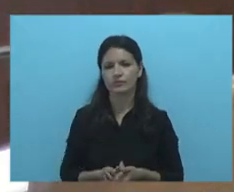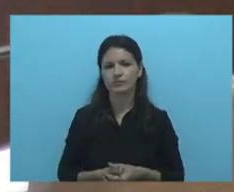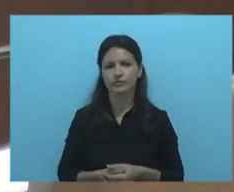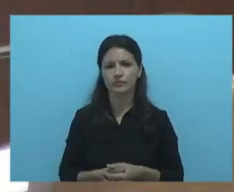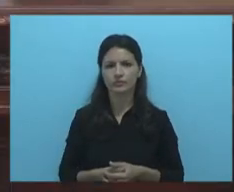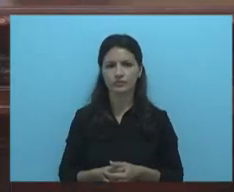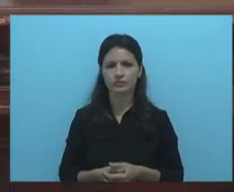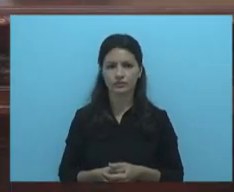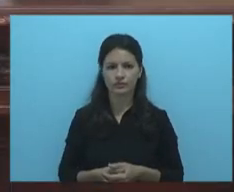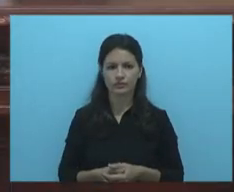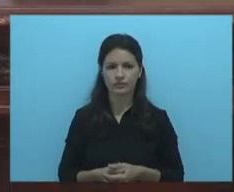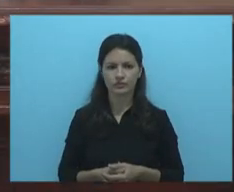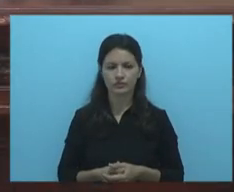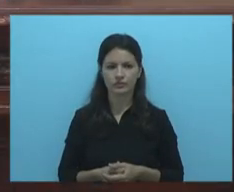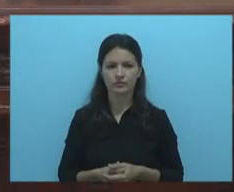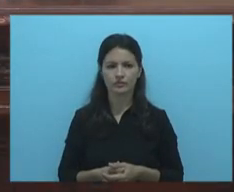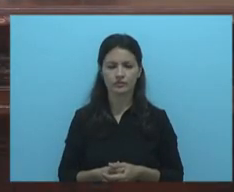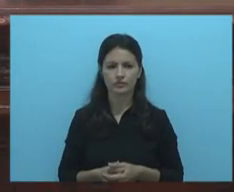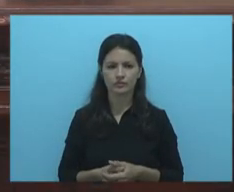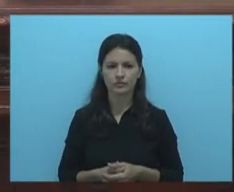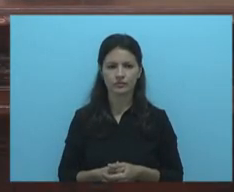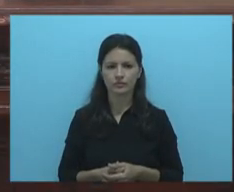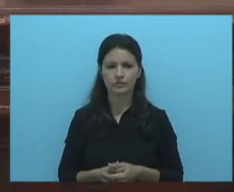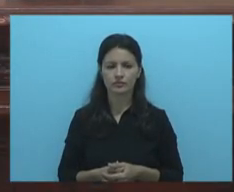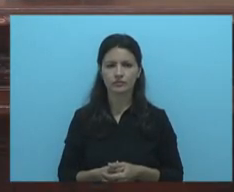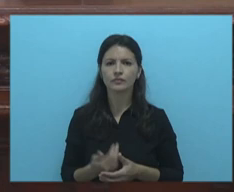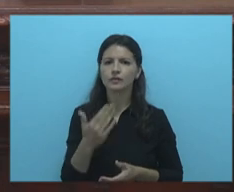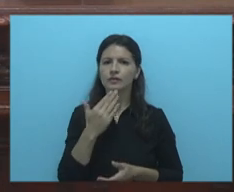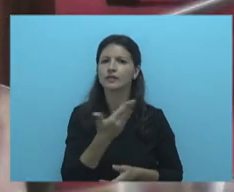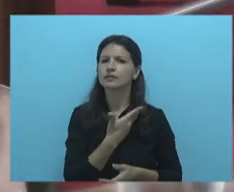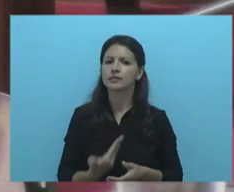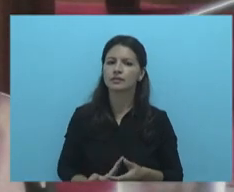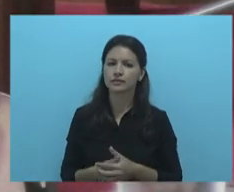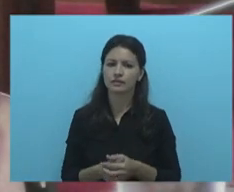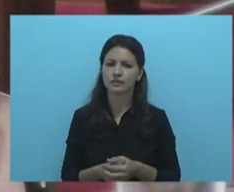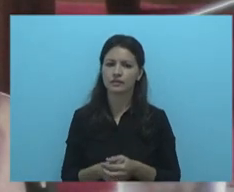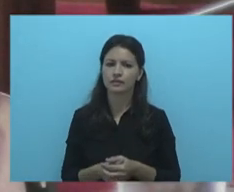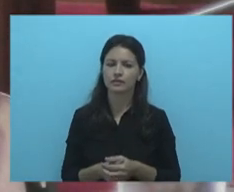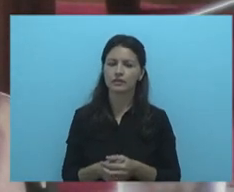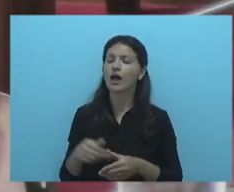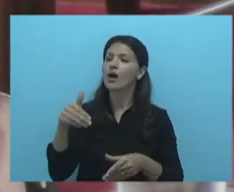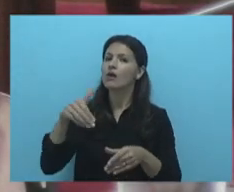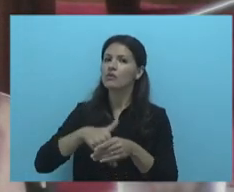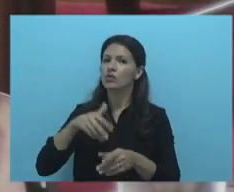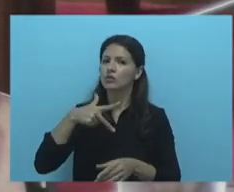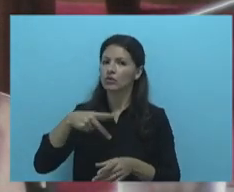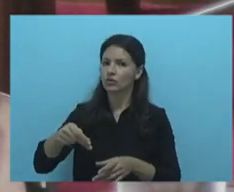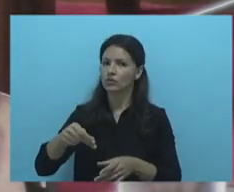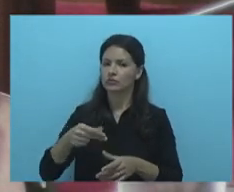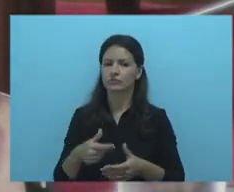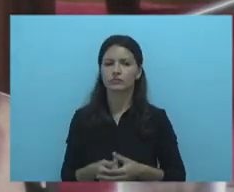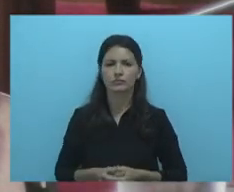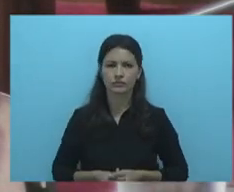diputado. Diputada Ximena Sola tiene la palabra. Gracias, señor presidente. Es para dejar asentado el no acompañamiento